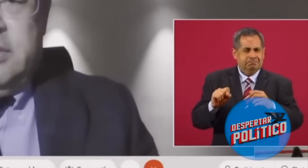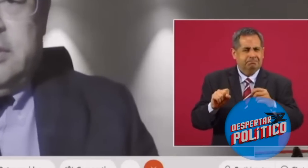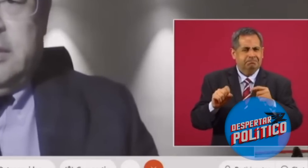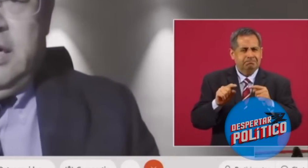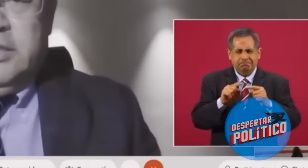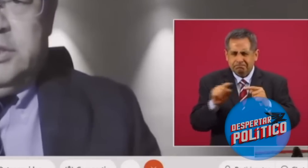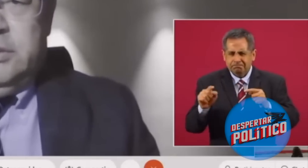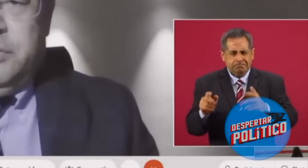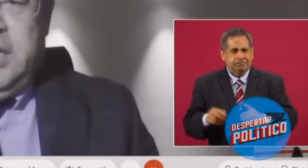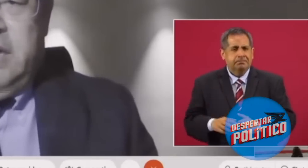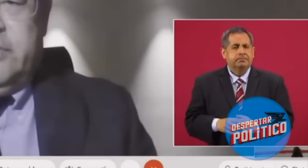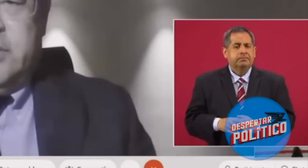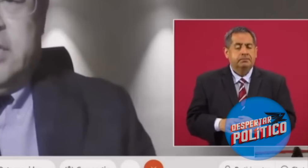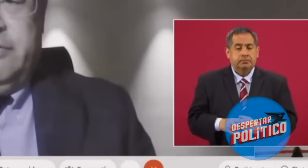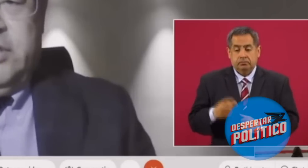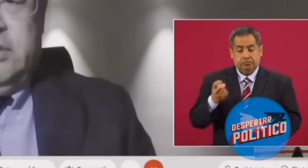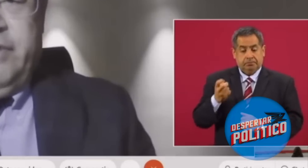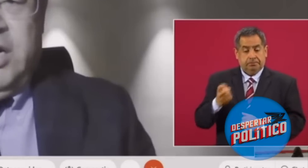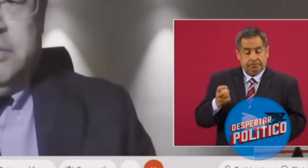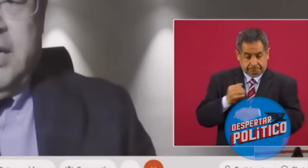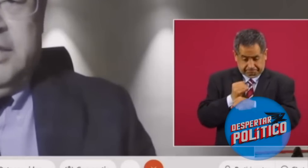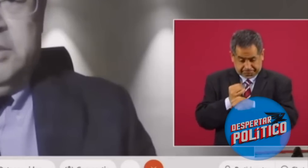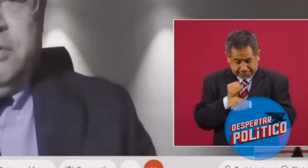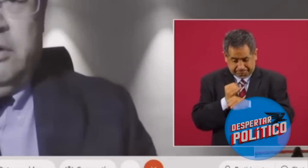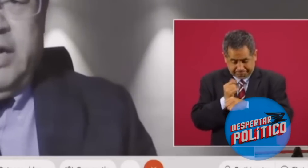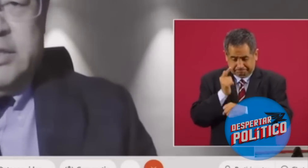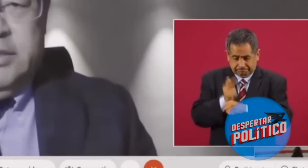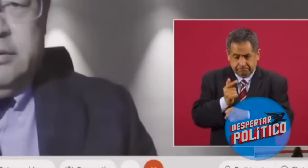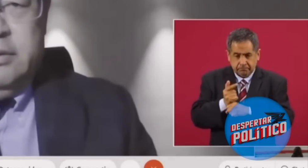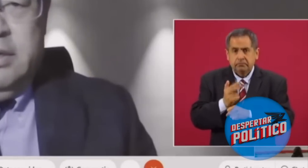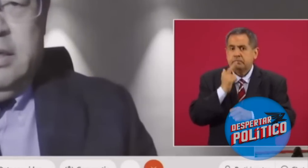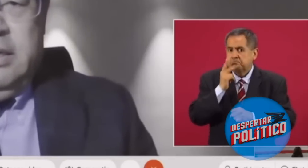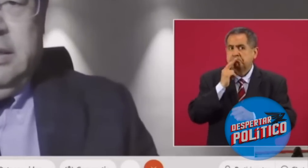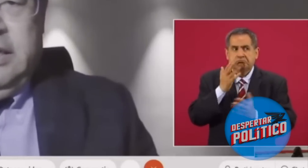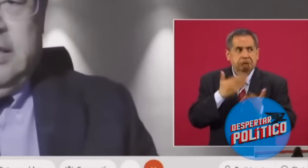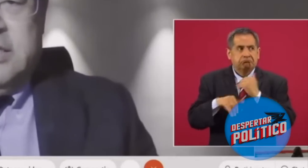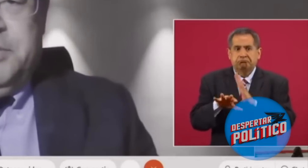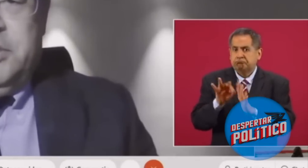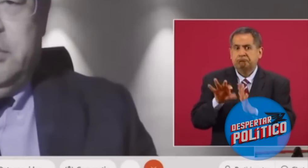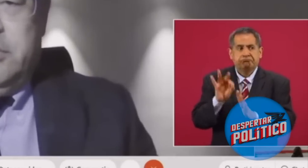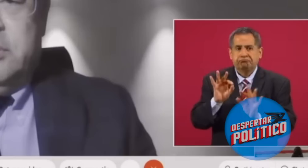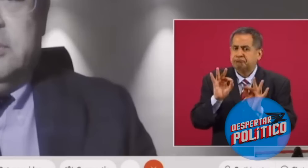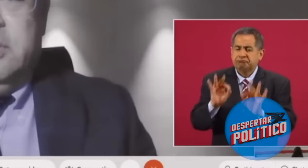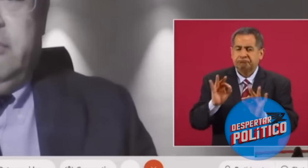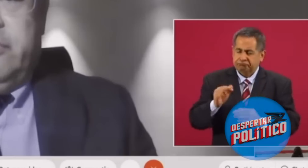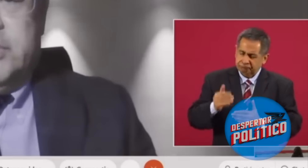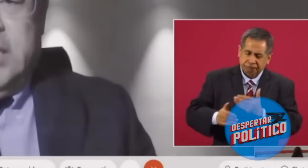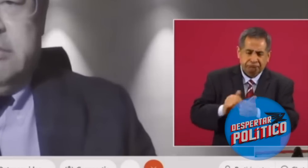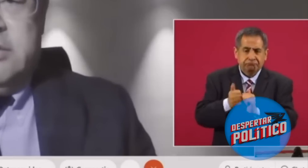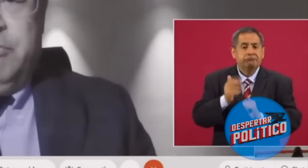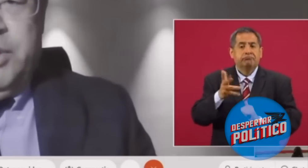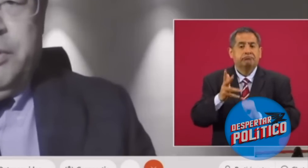Using this technology, a partir de esta tecnología, con mucho éxito hemos desarrollado una